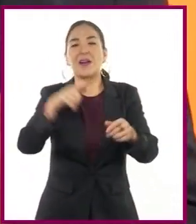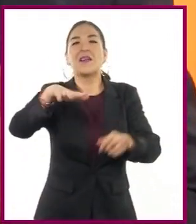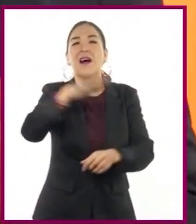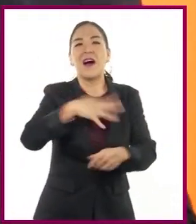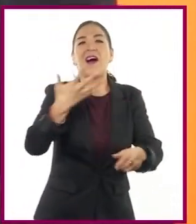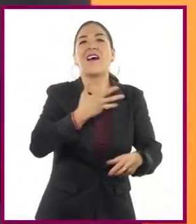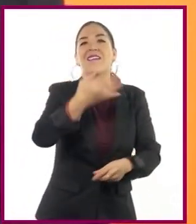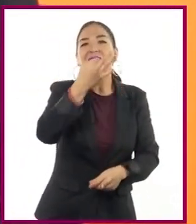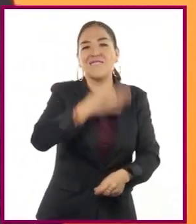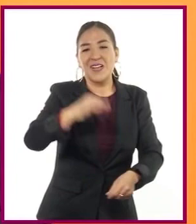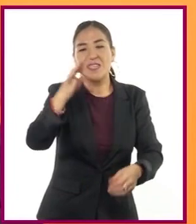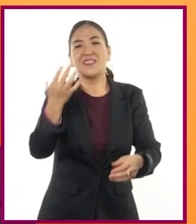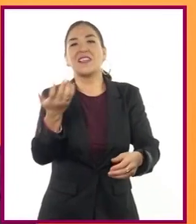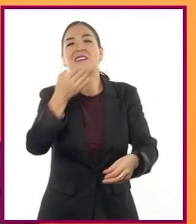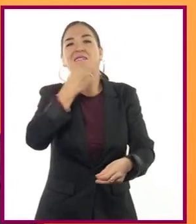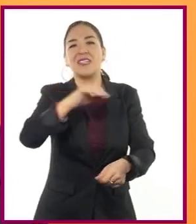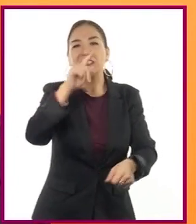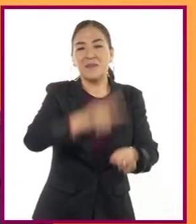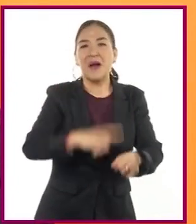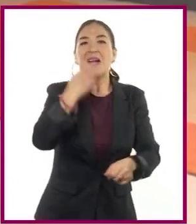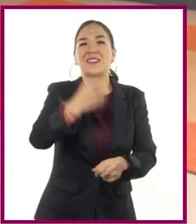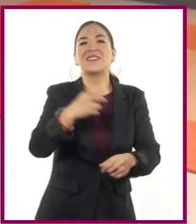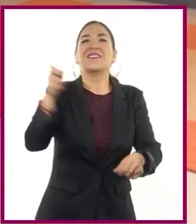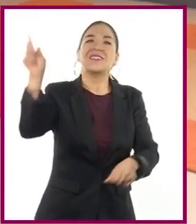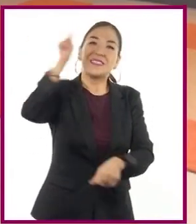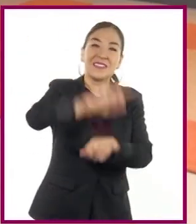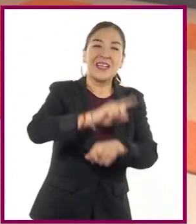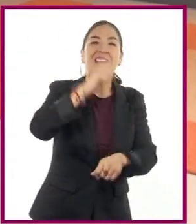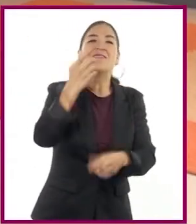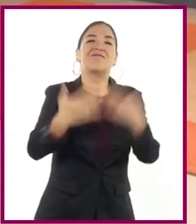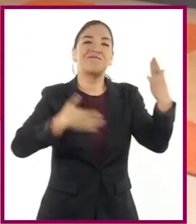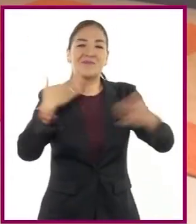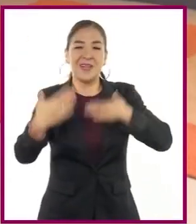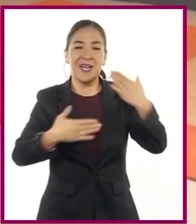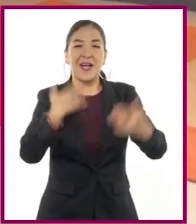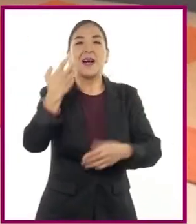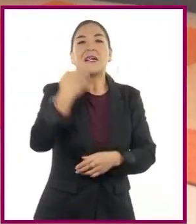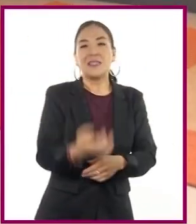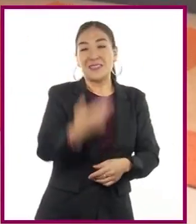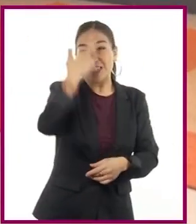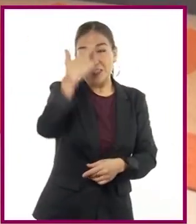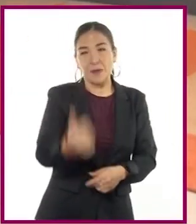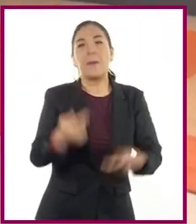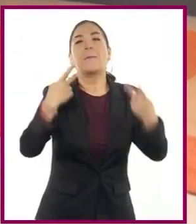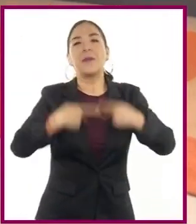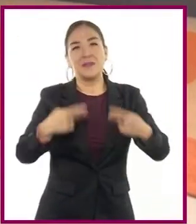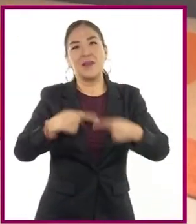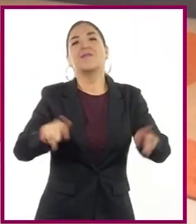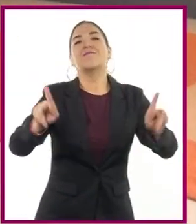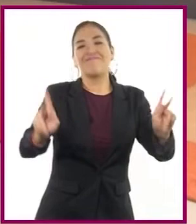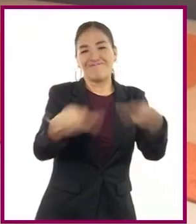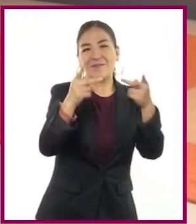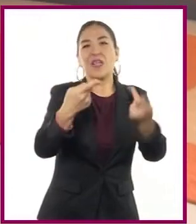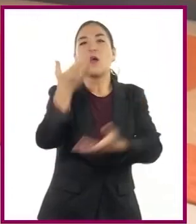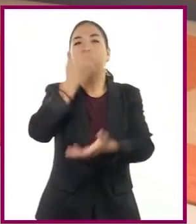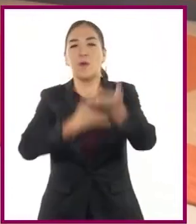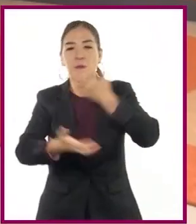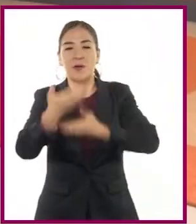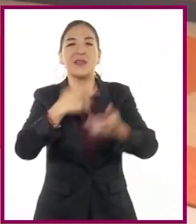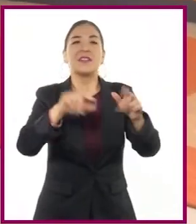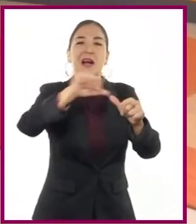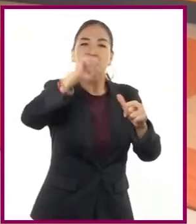varias fiestas que se celebran a lo largo del año, motivo por el cual la mayoría se dedica al comercio y a la